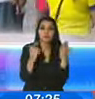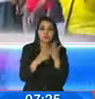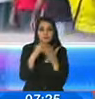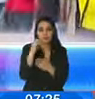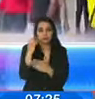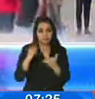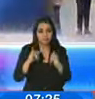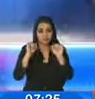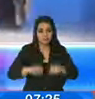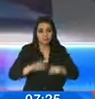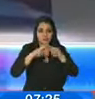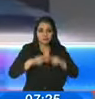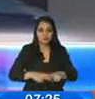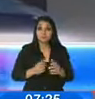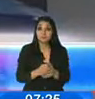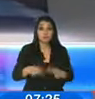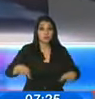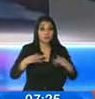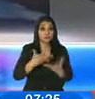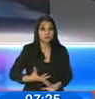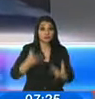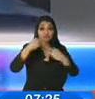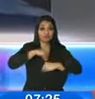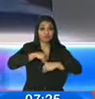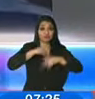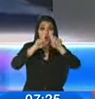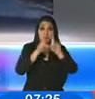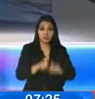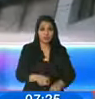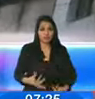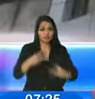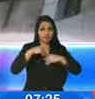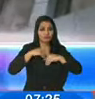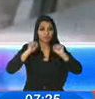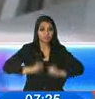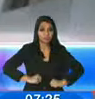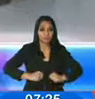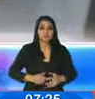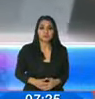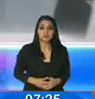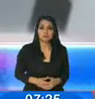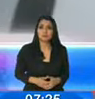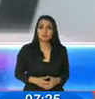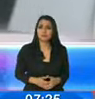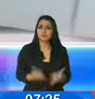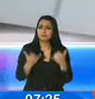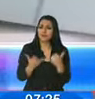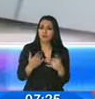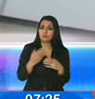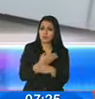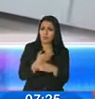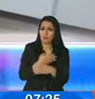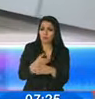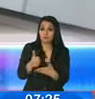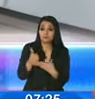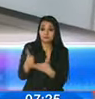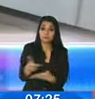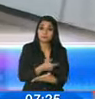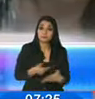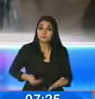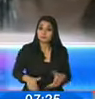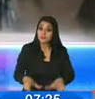www.elcomercio.com. Importante estar informado sobre todo de estas preguntas, Andrés. Ahora, ¿en qué medida esas cifras van a ayudar al presidente